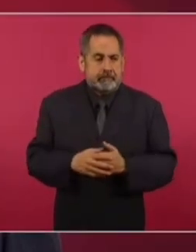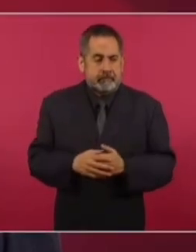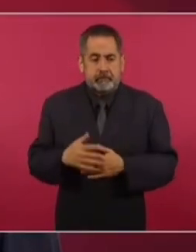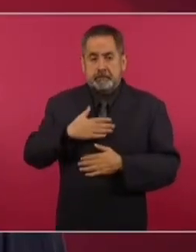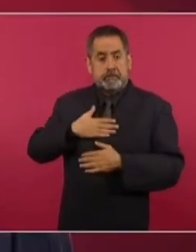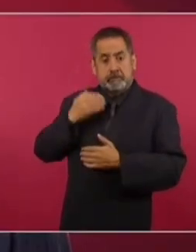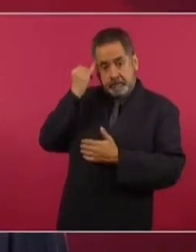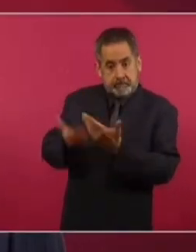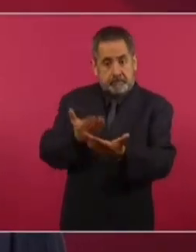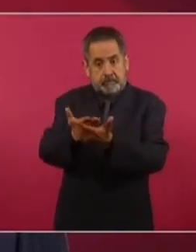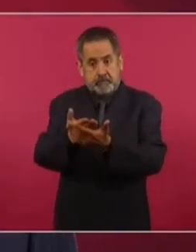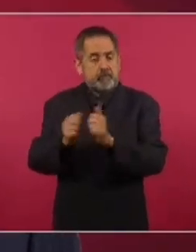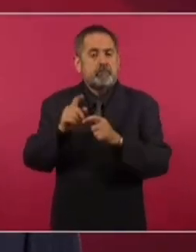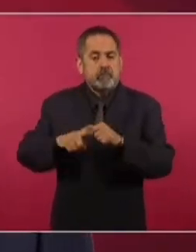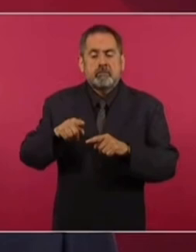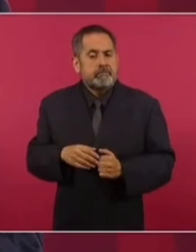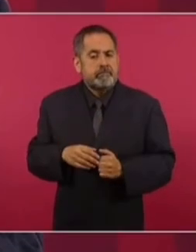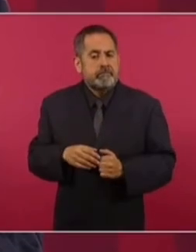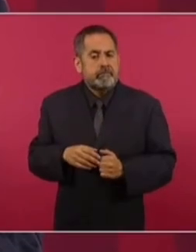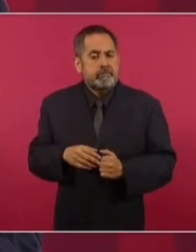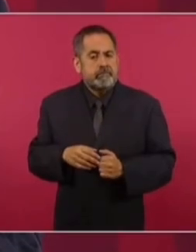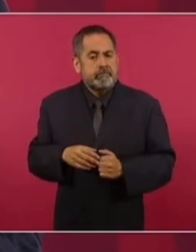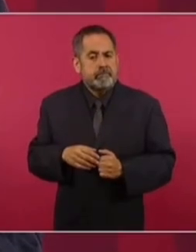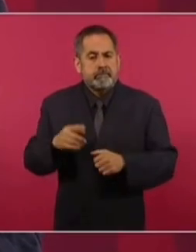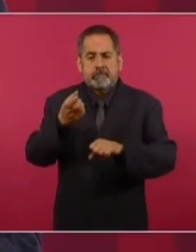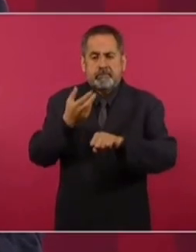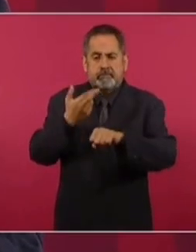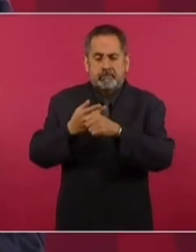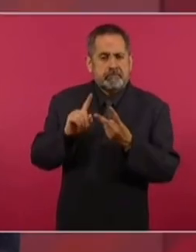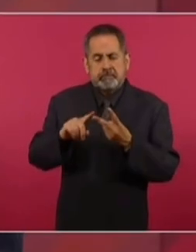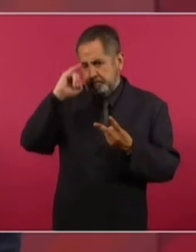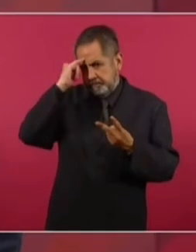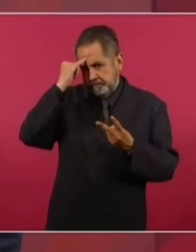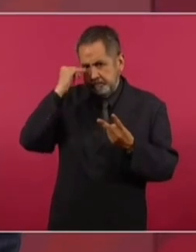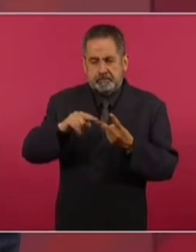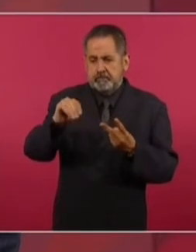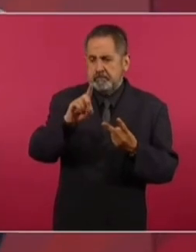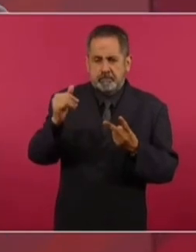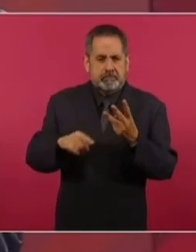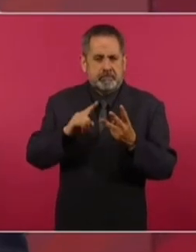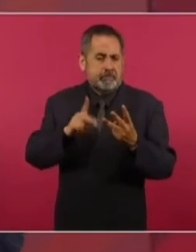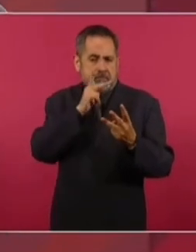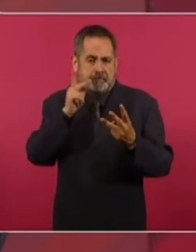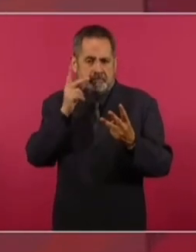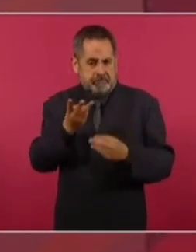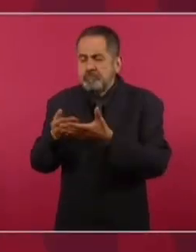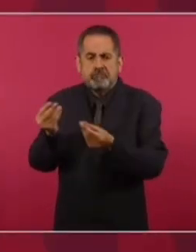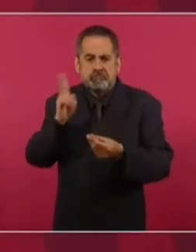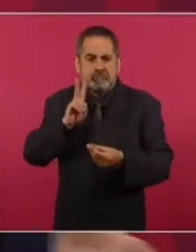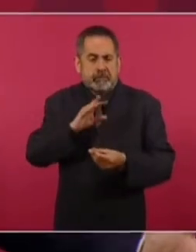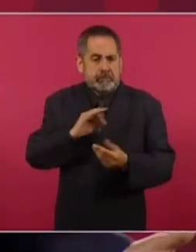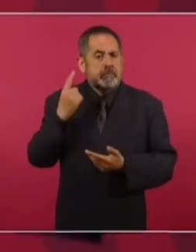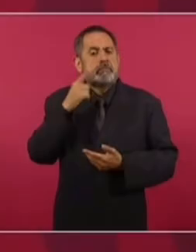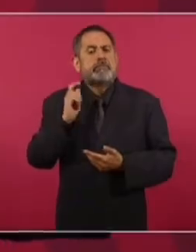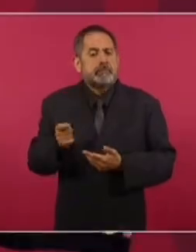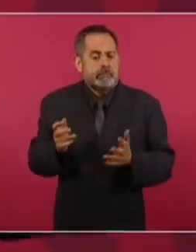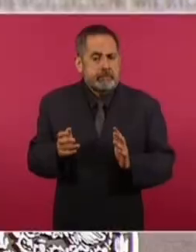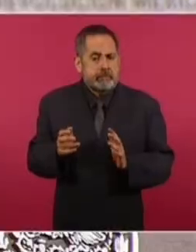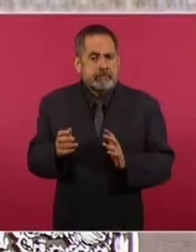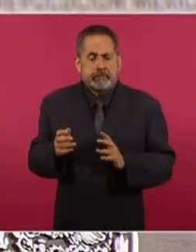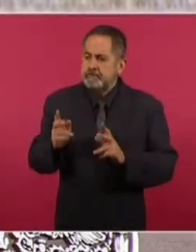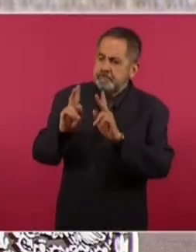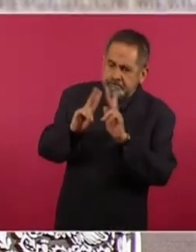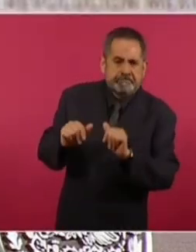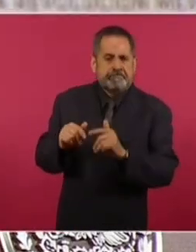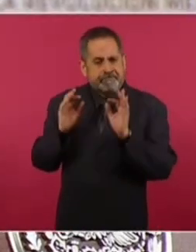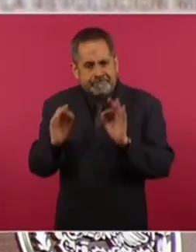Nuestra propuesta es de que intervenga el secretario general de la ONU y a Modi, el Papa Francisco, los tres, para no solo